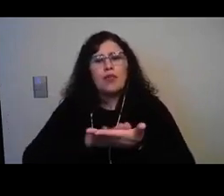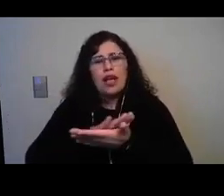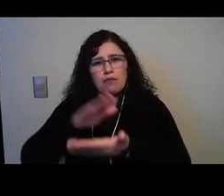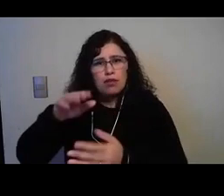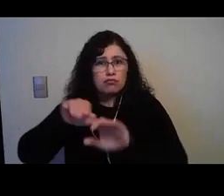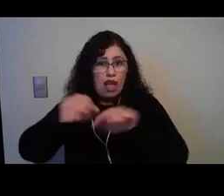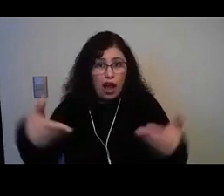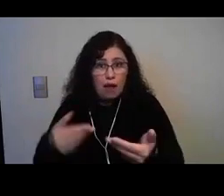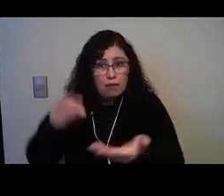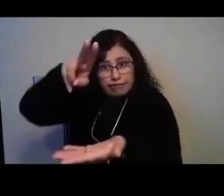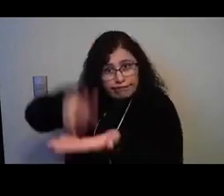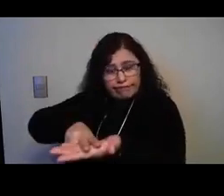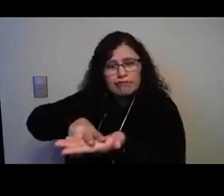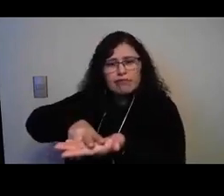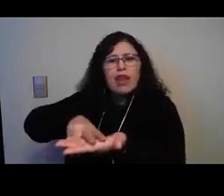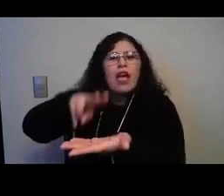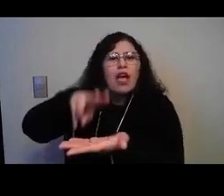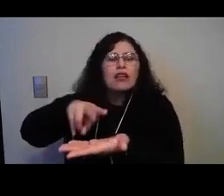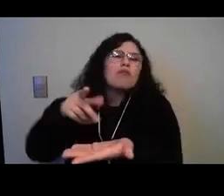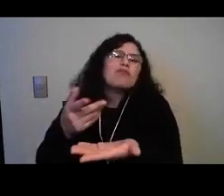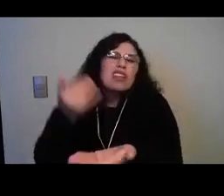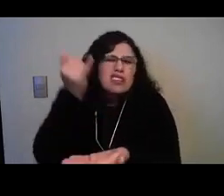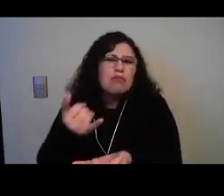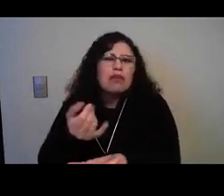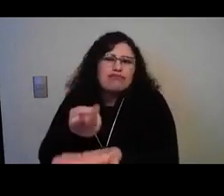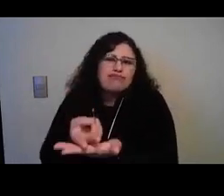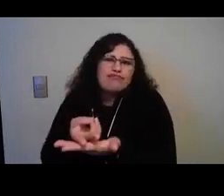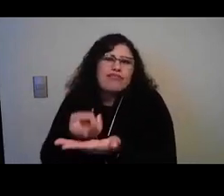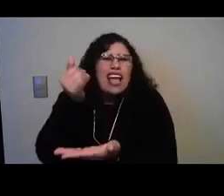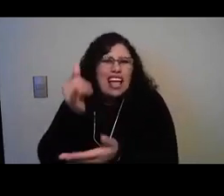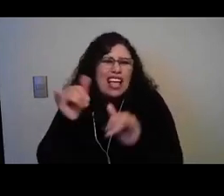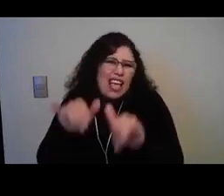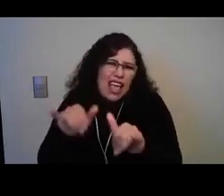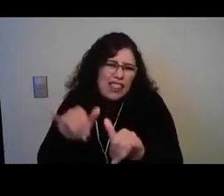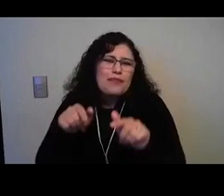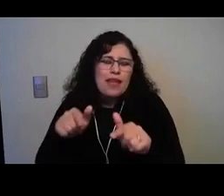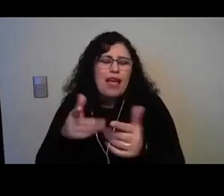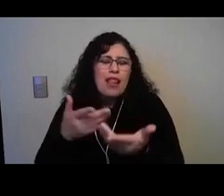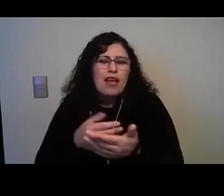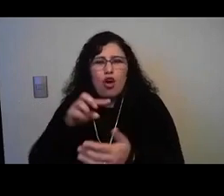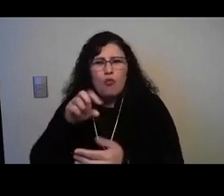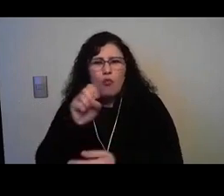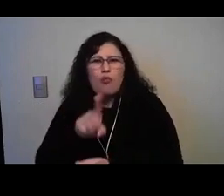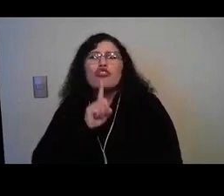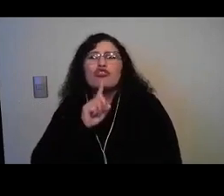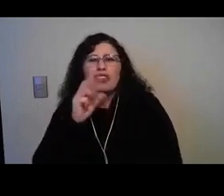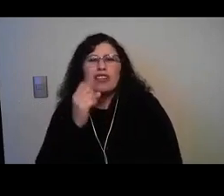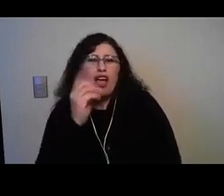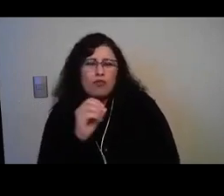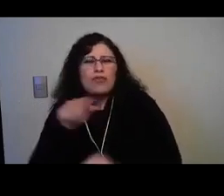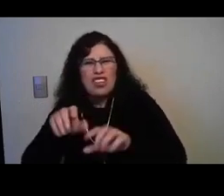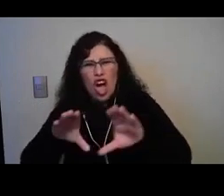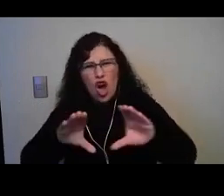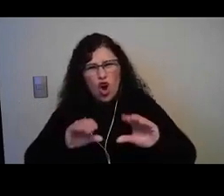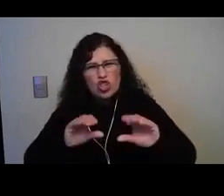cama, por ejemplo, un paciente que se encuentra en condición de postrado, ¿cierto?, que tiene una condición, un colchón antiescara, que si bien